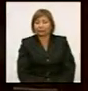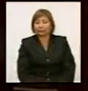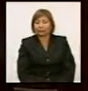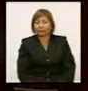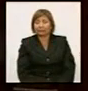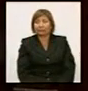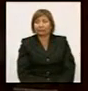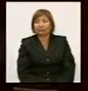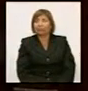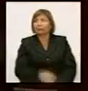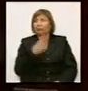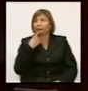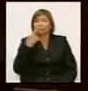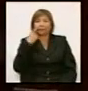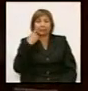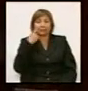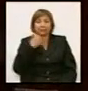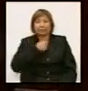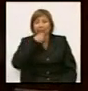Allá es un nombre viejo.